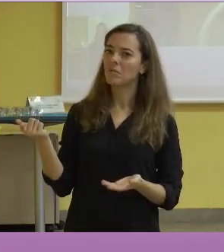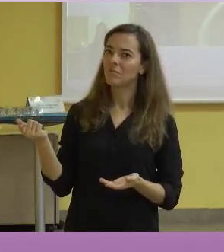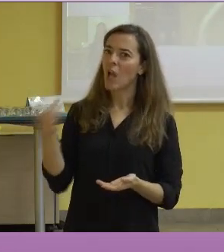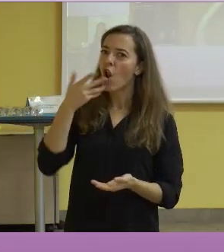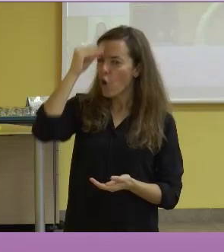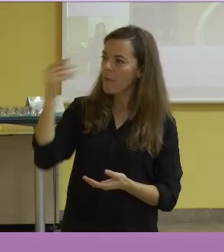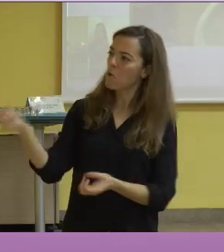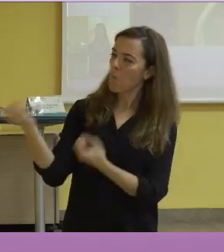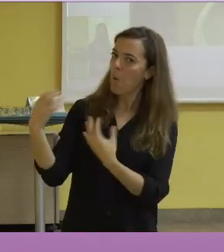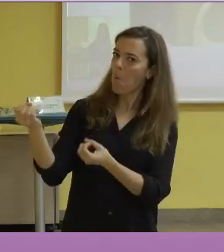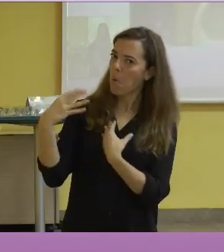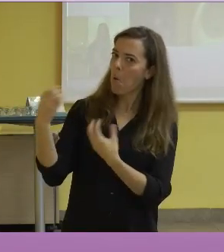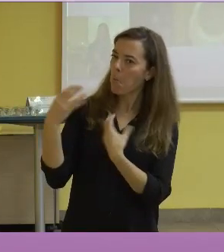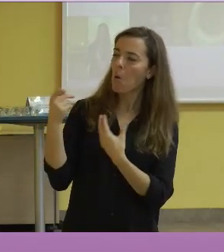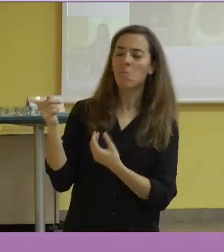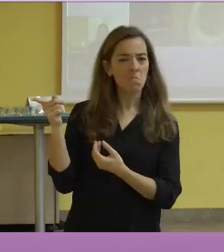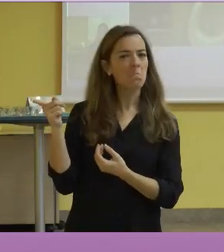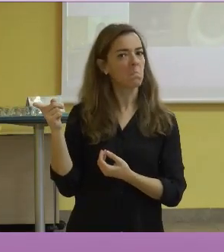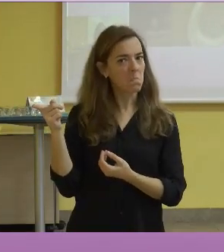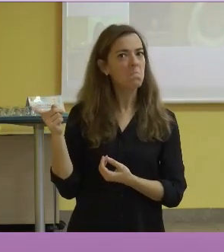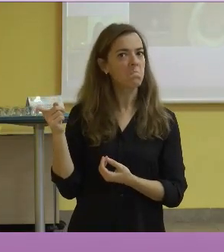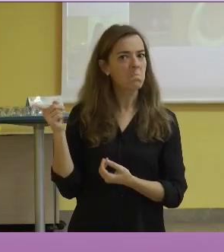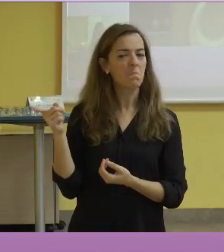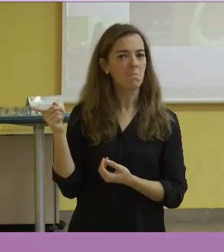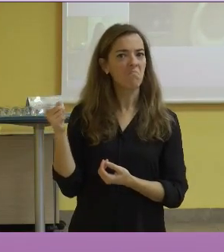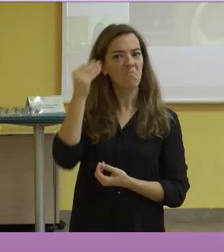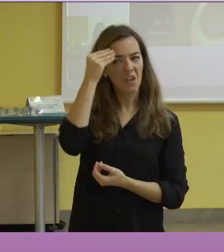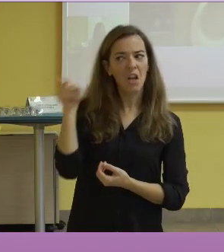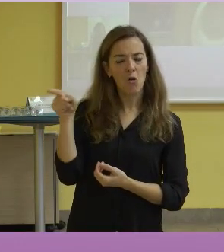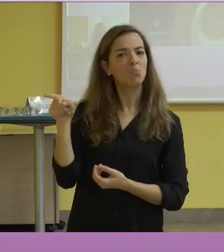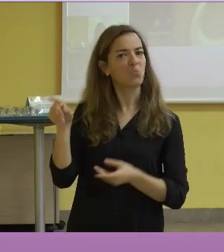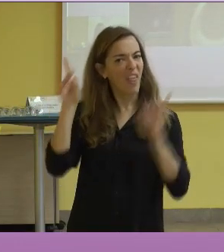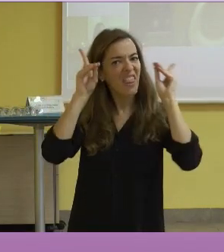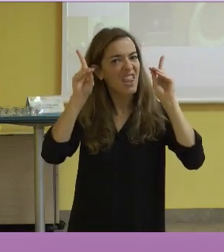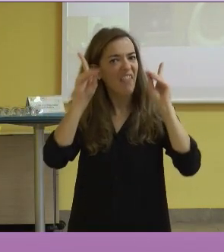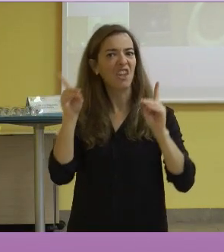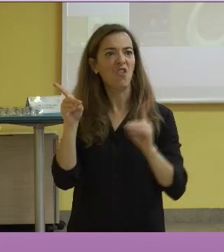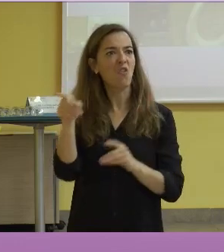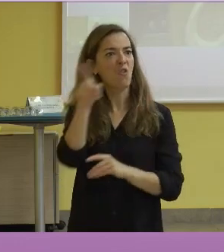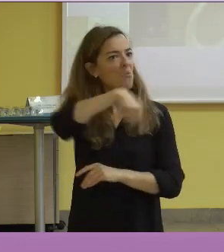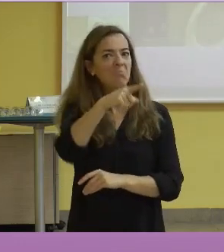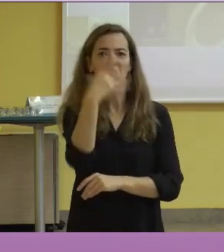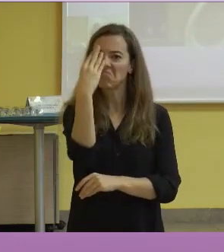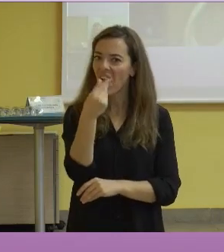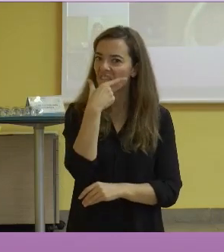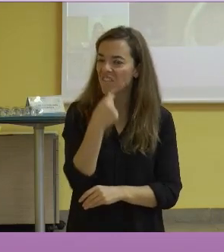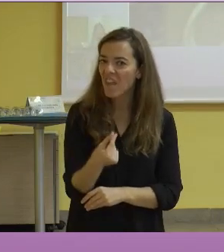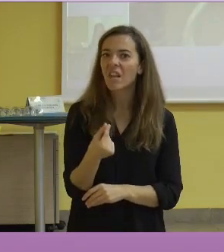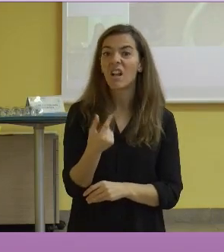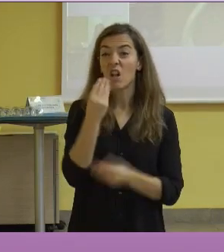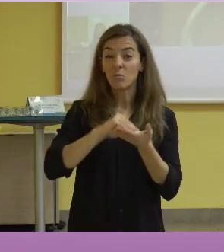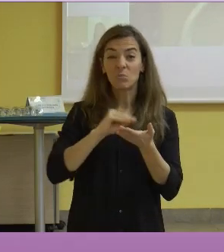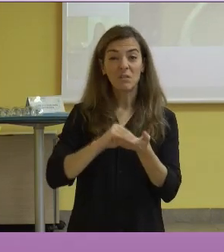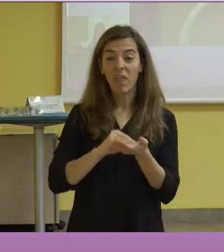creo que ha sido efectivamente muy didáctico y fácil de entender para todos. En ocasiones, muchas